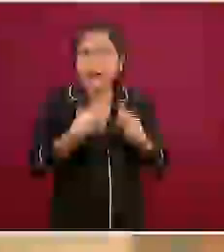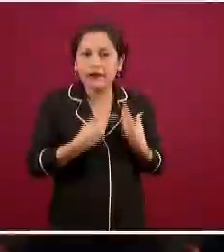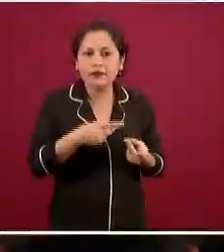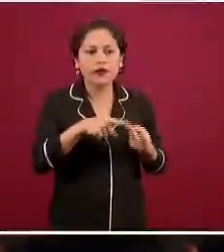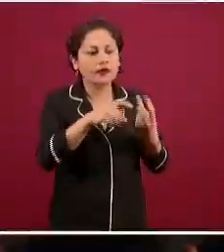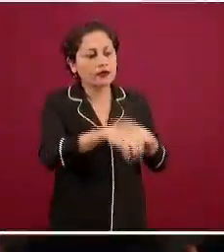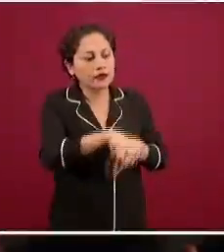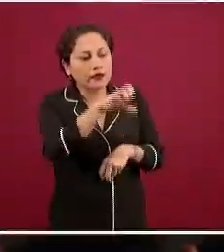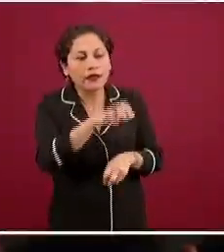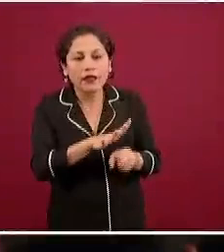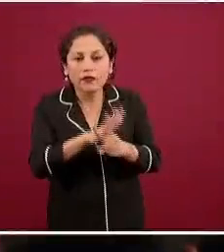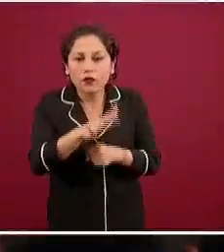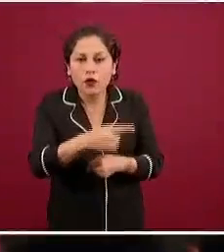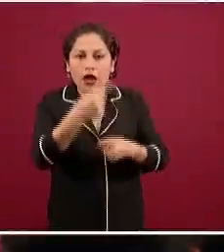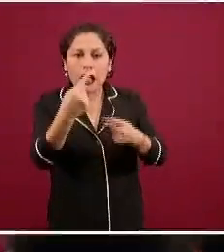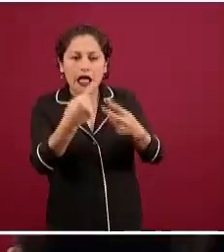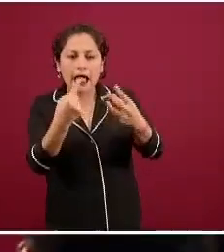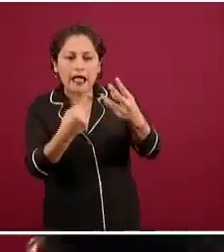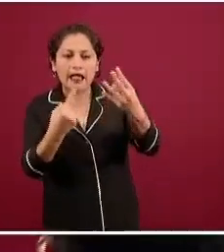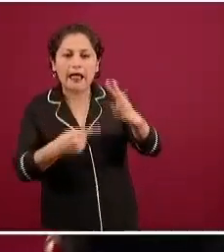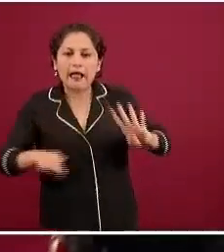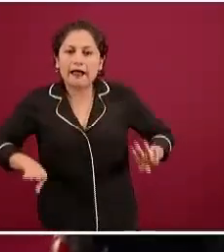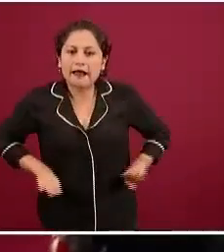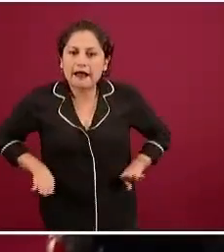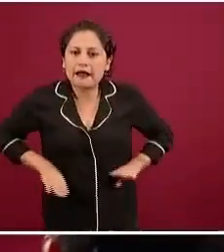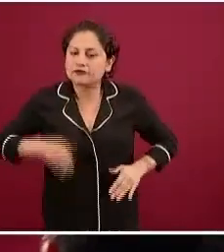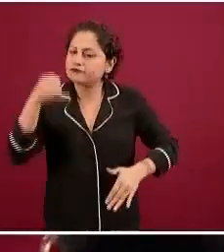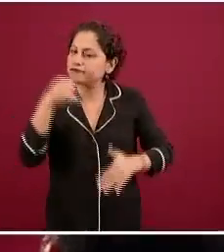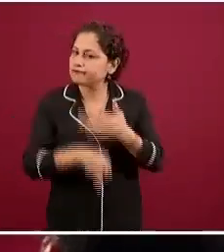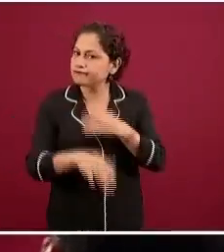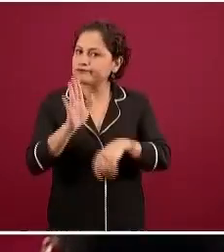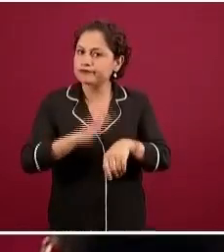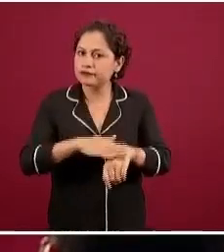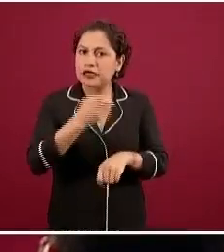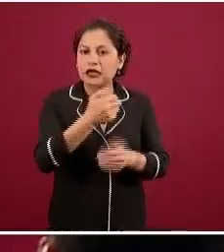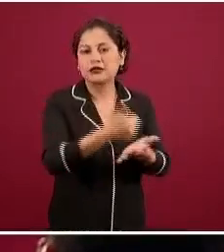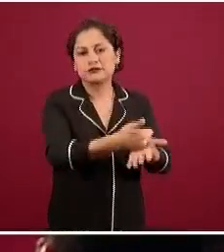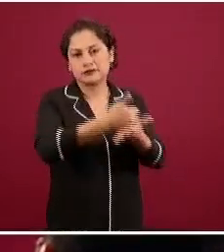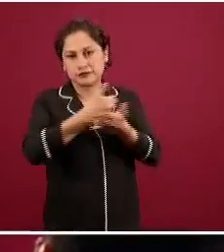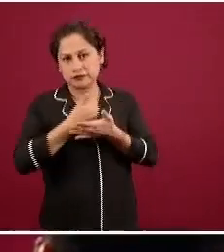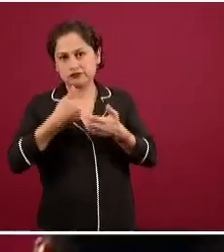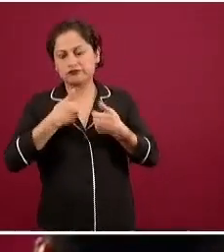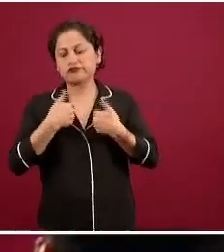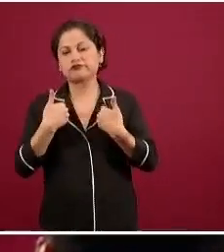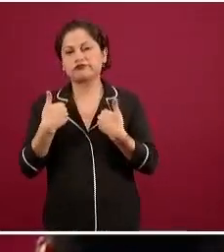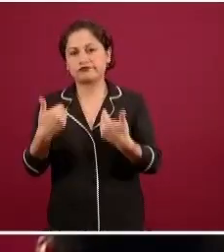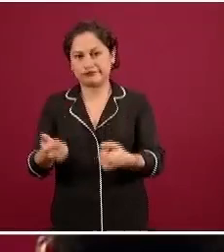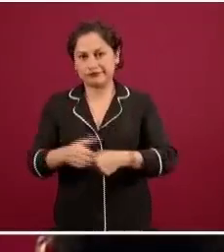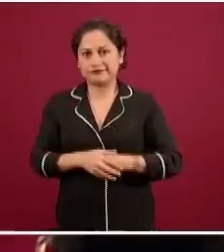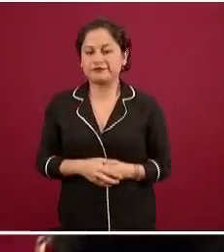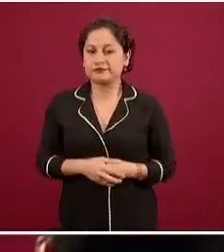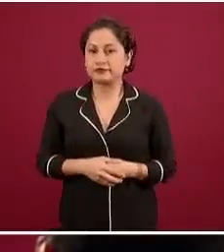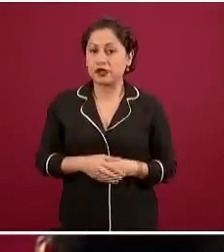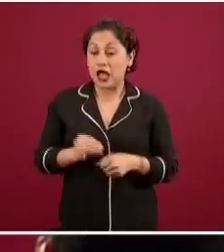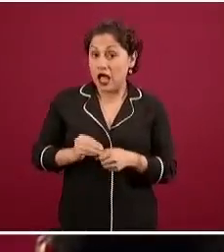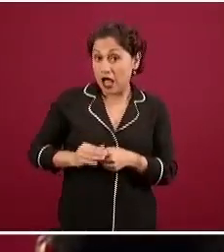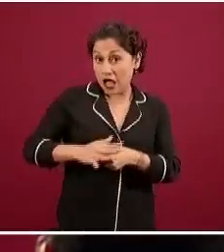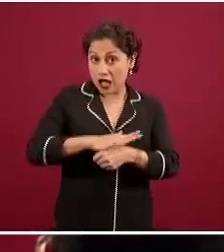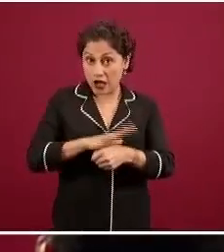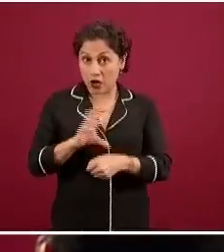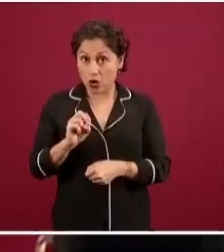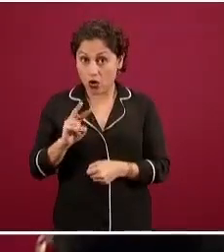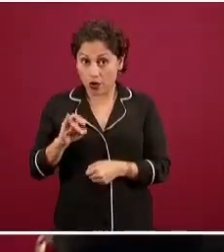etcétera, que nos informan. Y por eso hemos dicho, no solamente ahora para COVID, lo hemos dicho en muchas otras